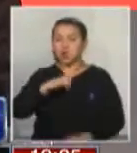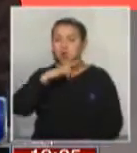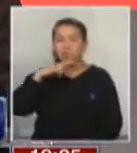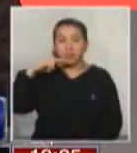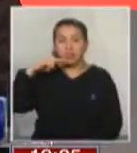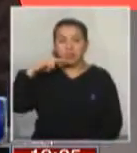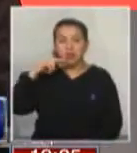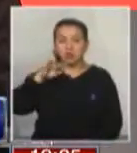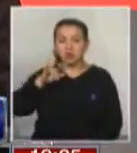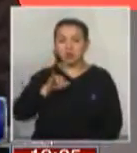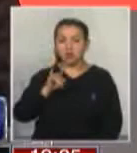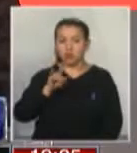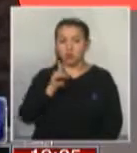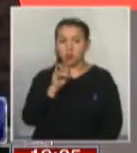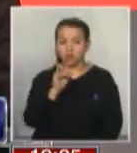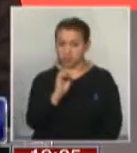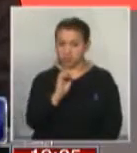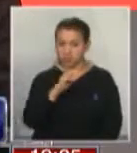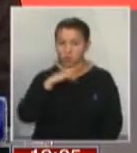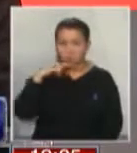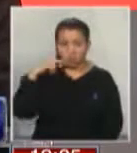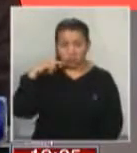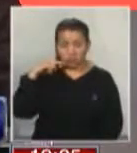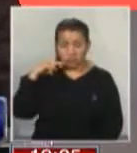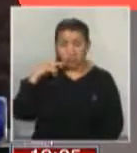y entonces obviamente